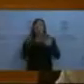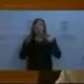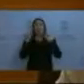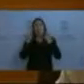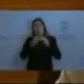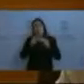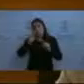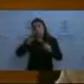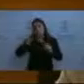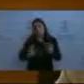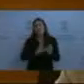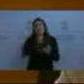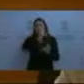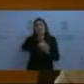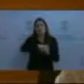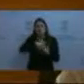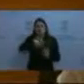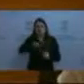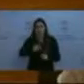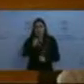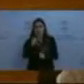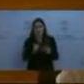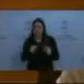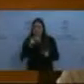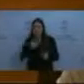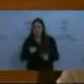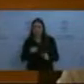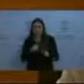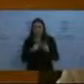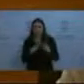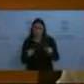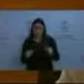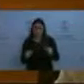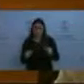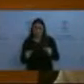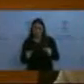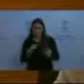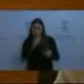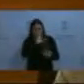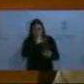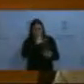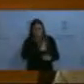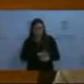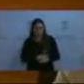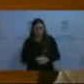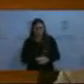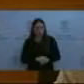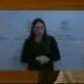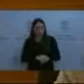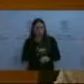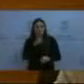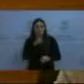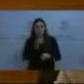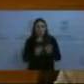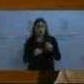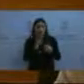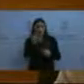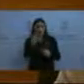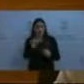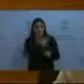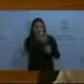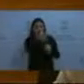Popular votó a favor de un presupuesto regional. Y es curioso, porque a continuación le van a